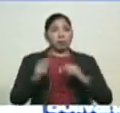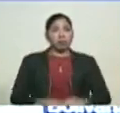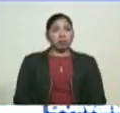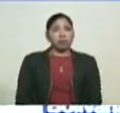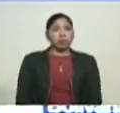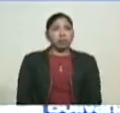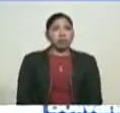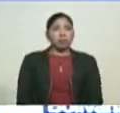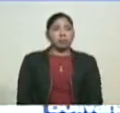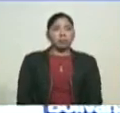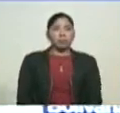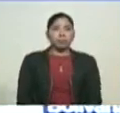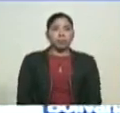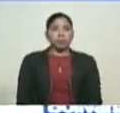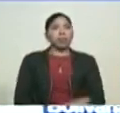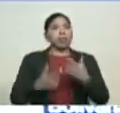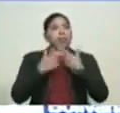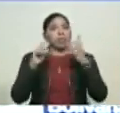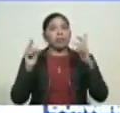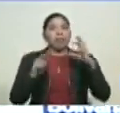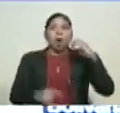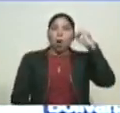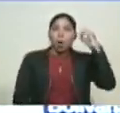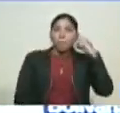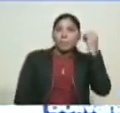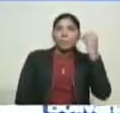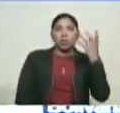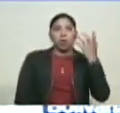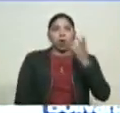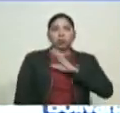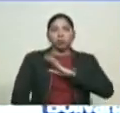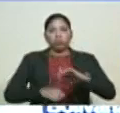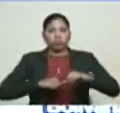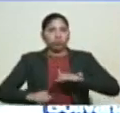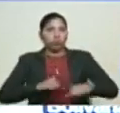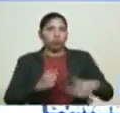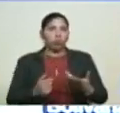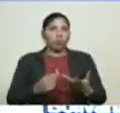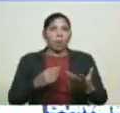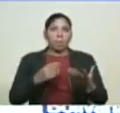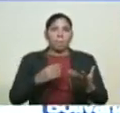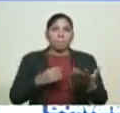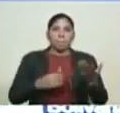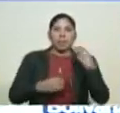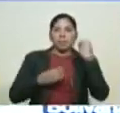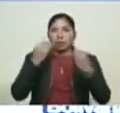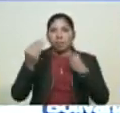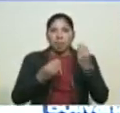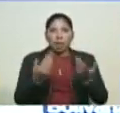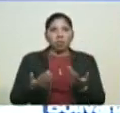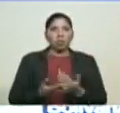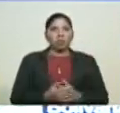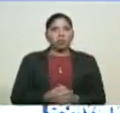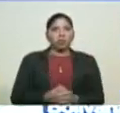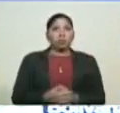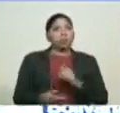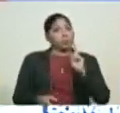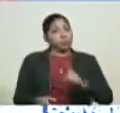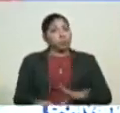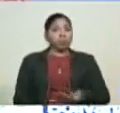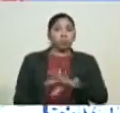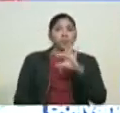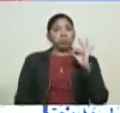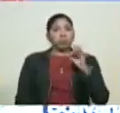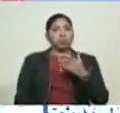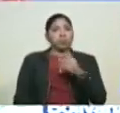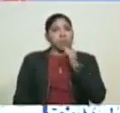nuestra patria, la libertad de opinión, de acción, de movilización, de pensamiento y la libertad de elegir.